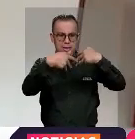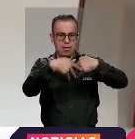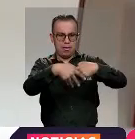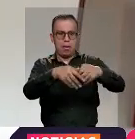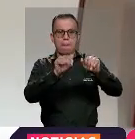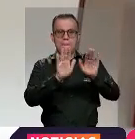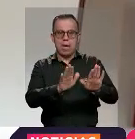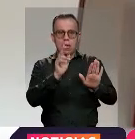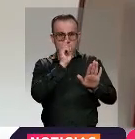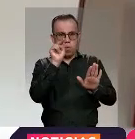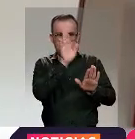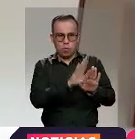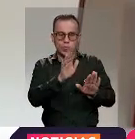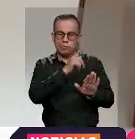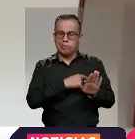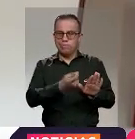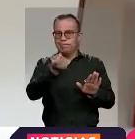se fije